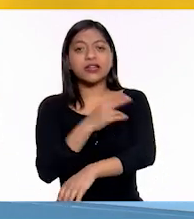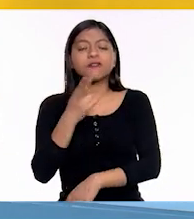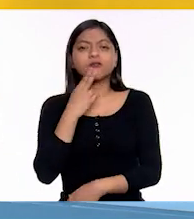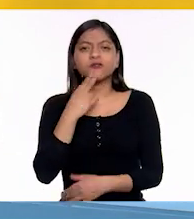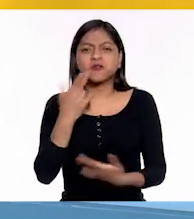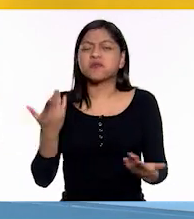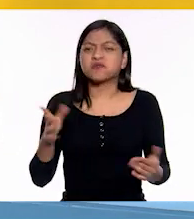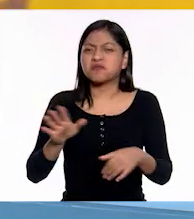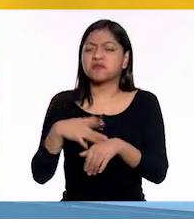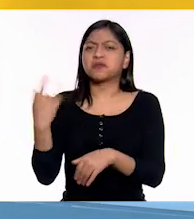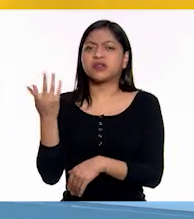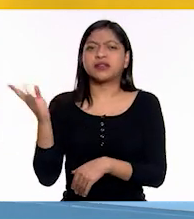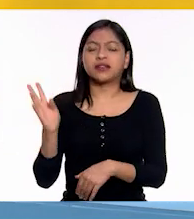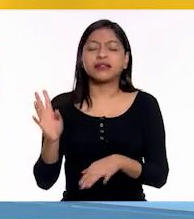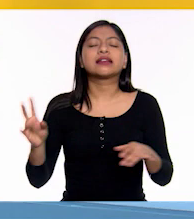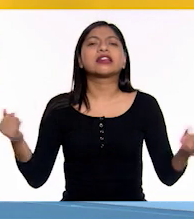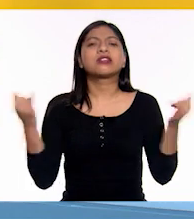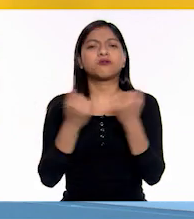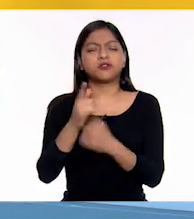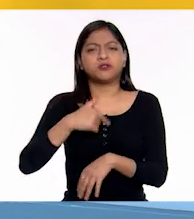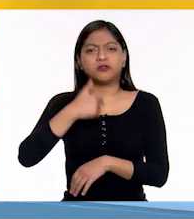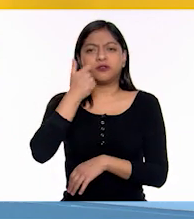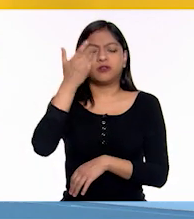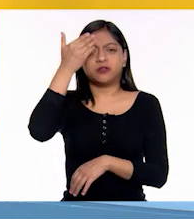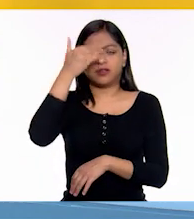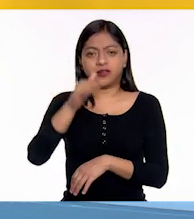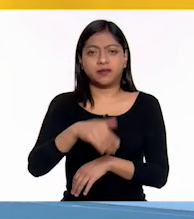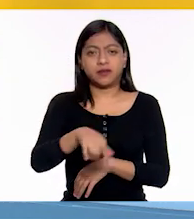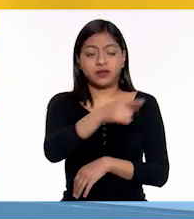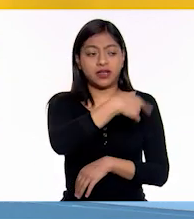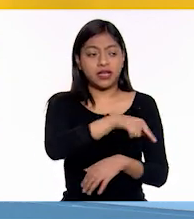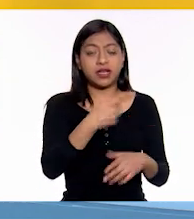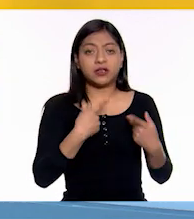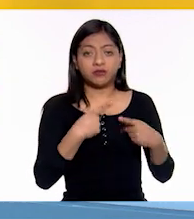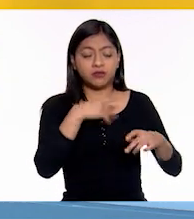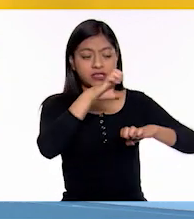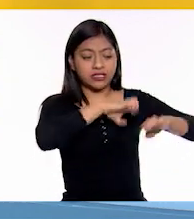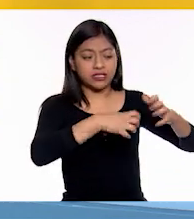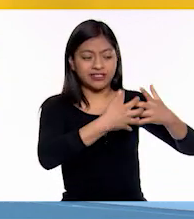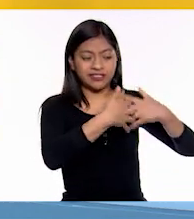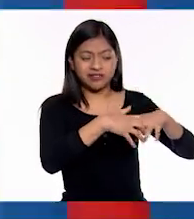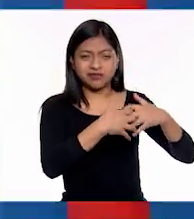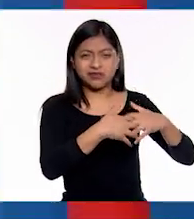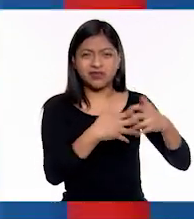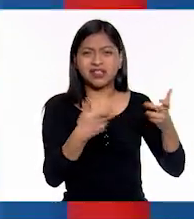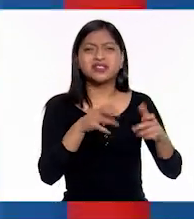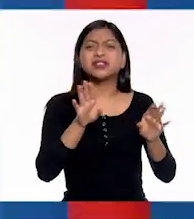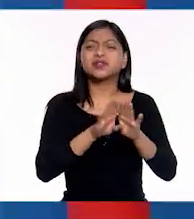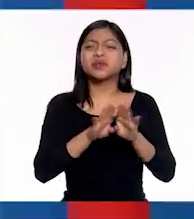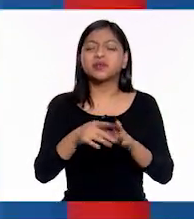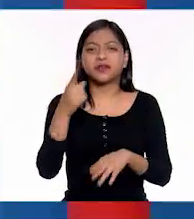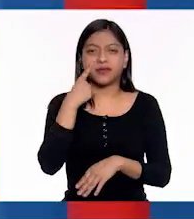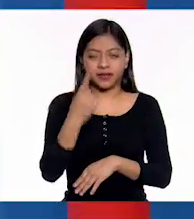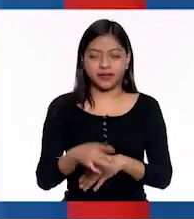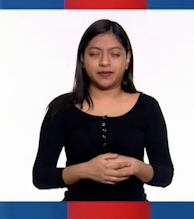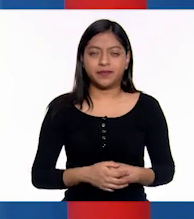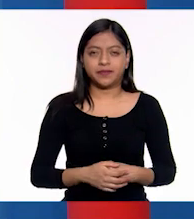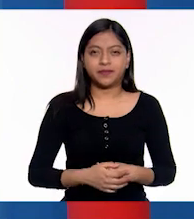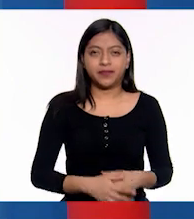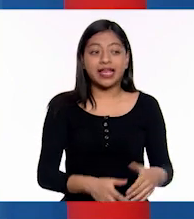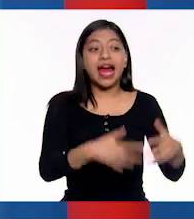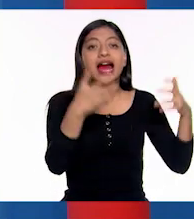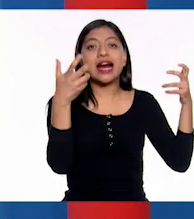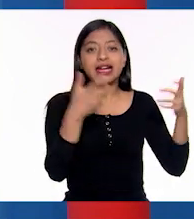gustaría también saber qué interviene o quiénes intervienen para ello y cómo lo hacen. Pues el primer paso es